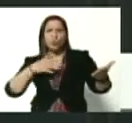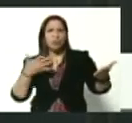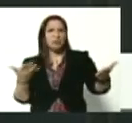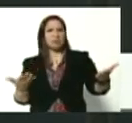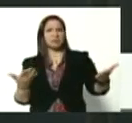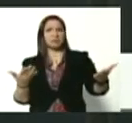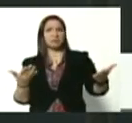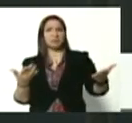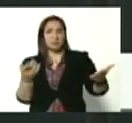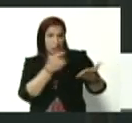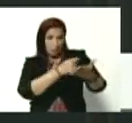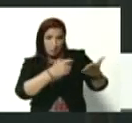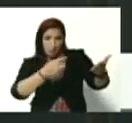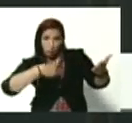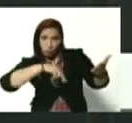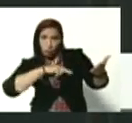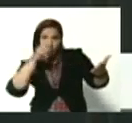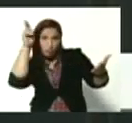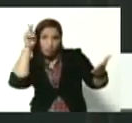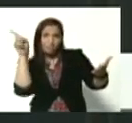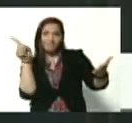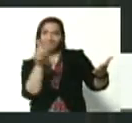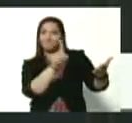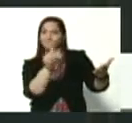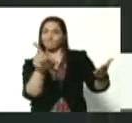la escribieron nuestros indígenas no